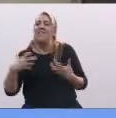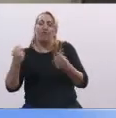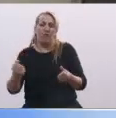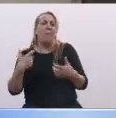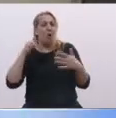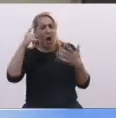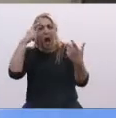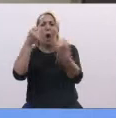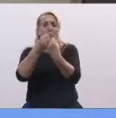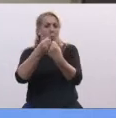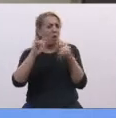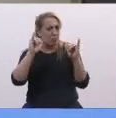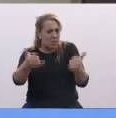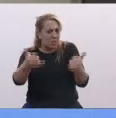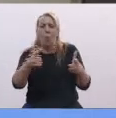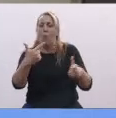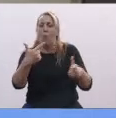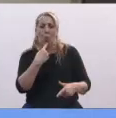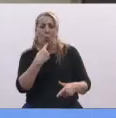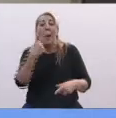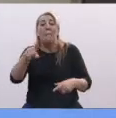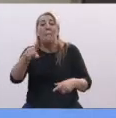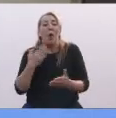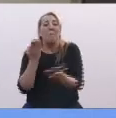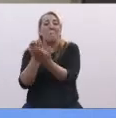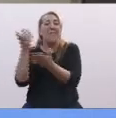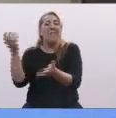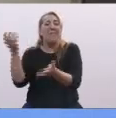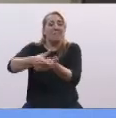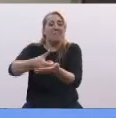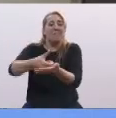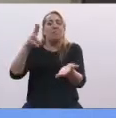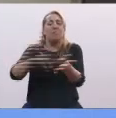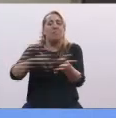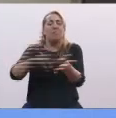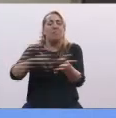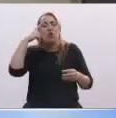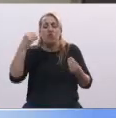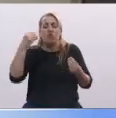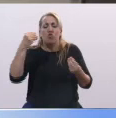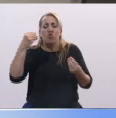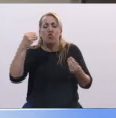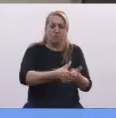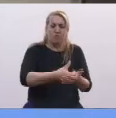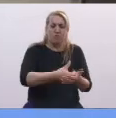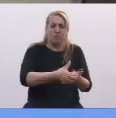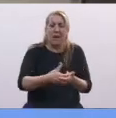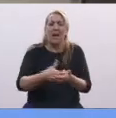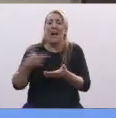ningún tipo de duda. Pero ese esfuerzo que le vamos a pedir, hay que decir, bueno, ¿cómo se invierte mejor? ¿Qué resultado me